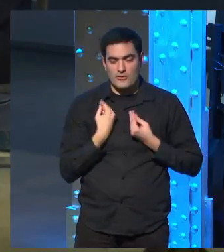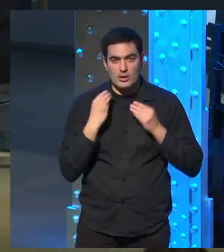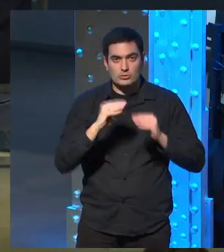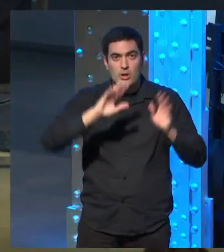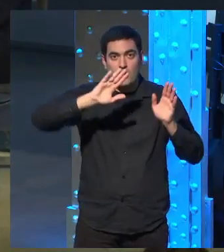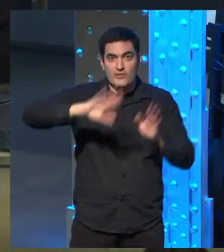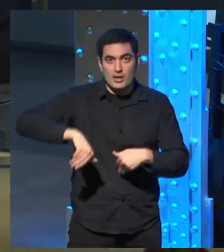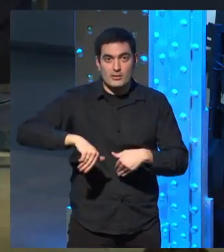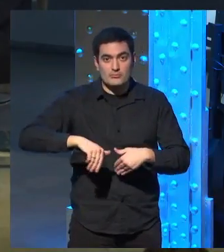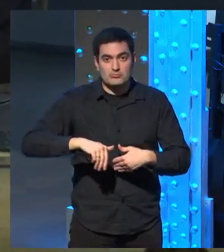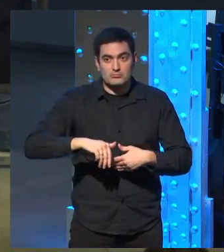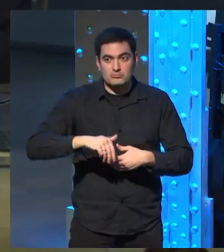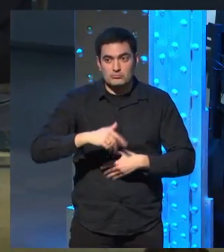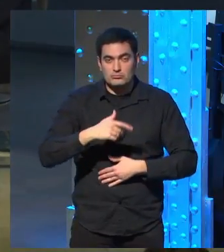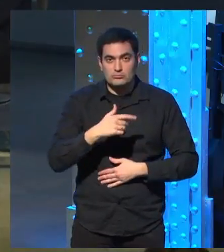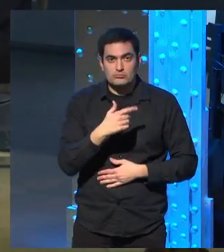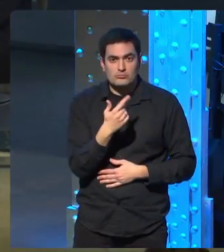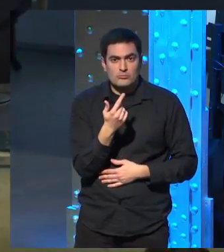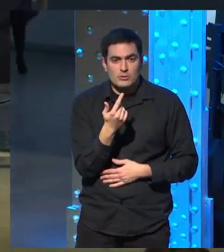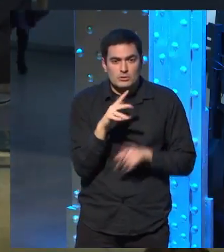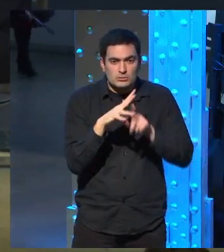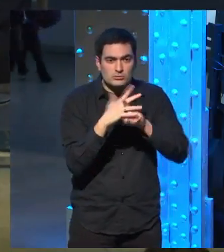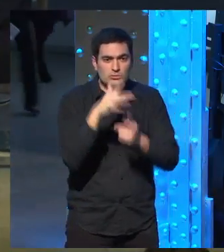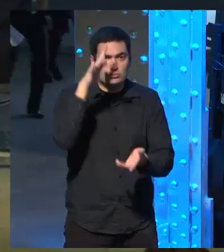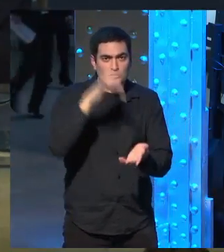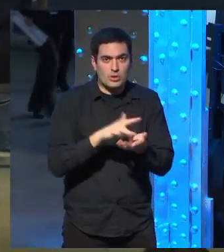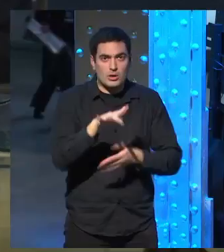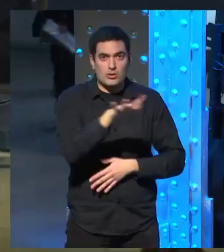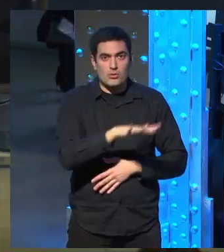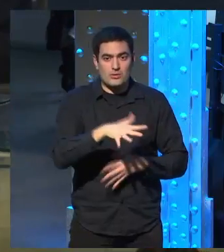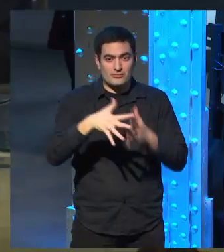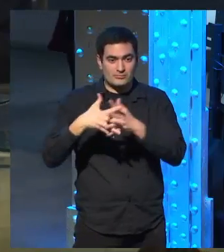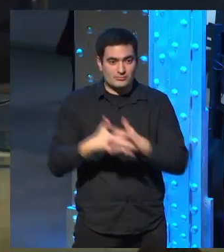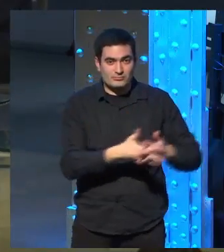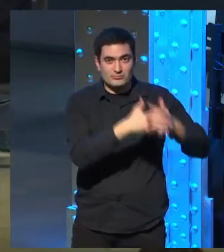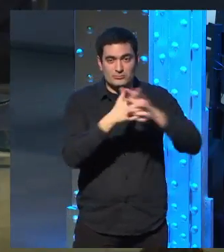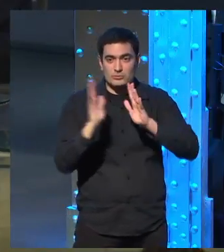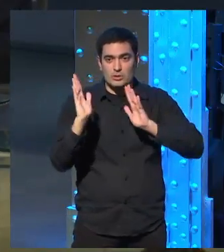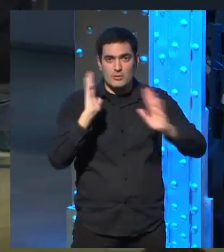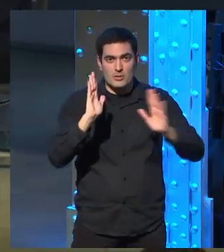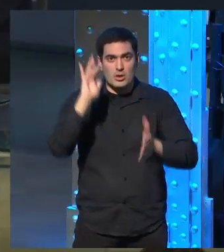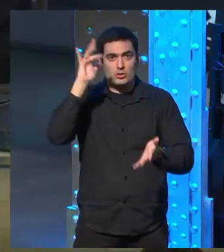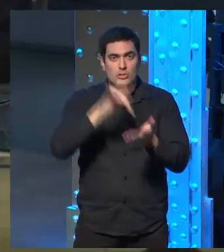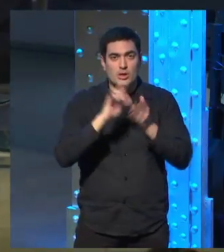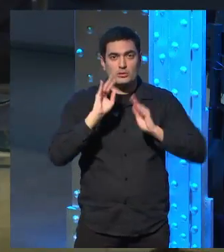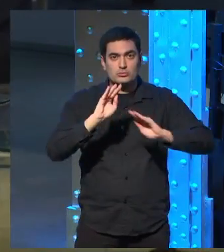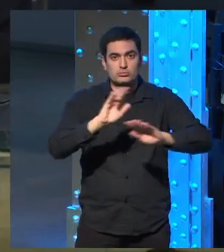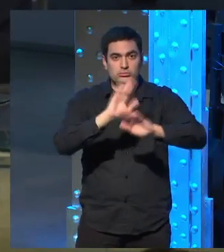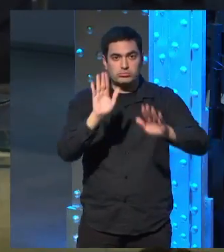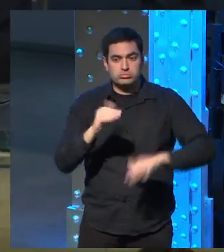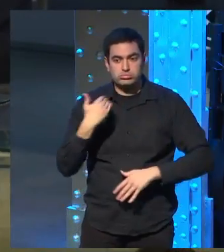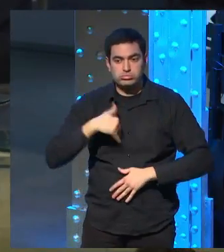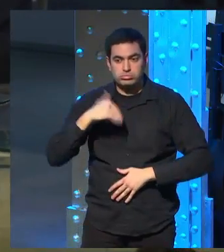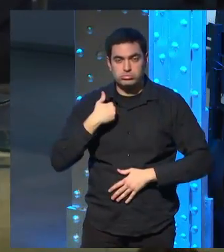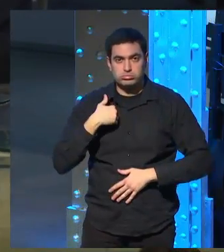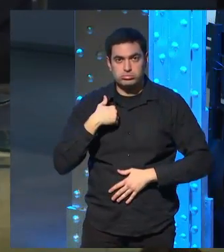incluso pues en un momento y un lugar como Estados Unidos en esa época, que ya llevaba tiempo